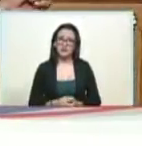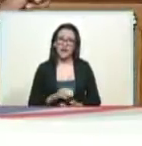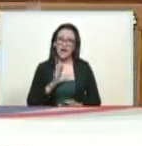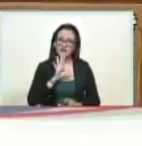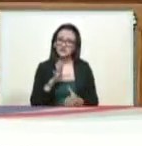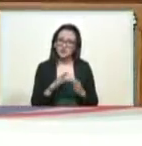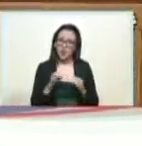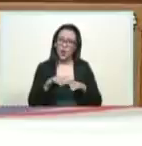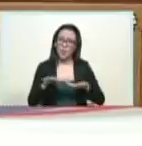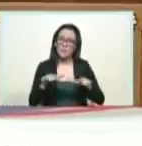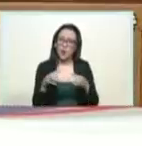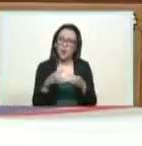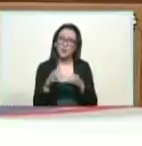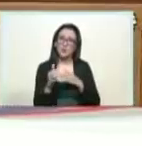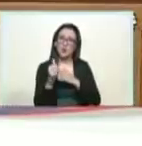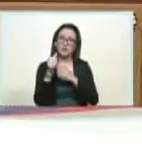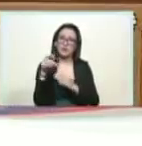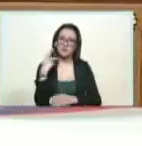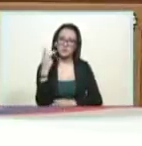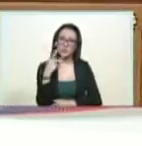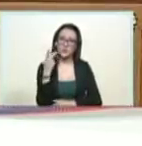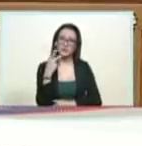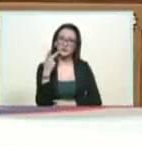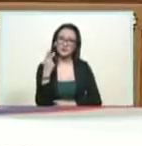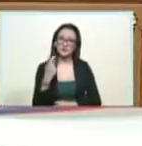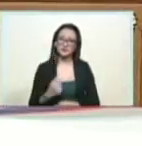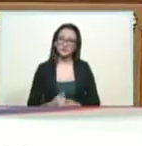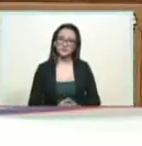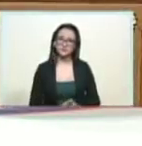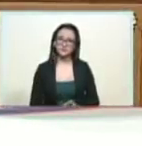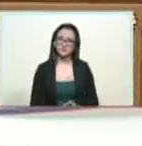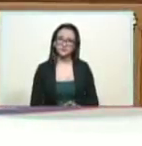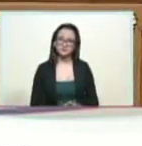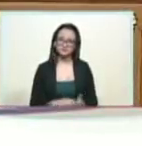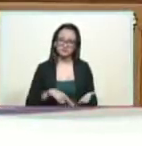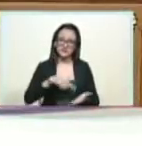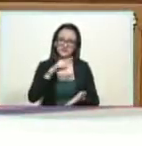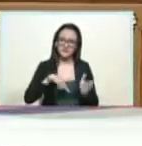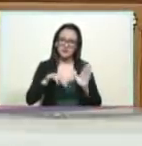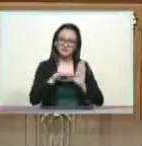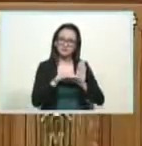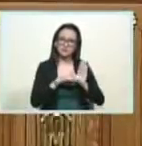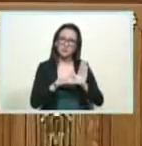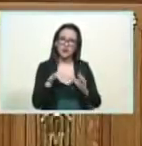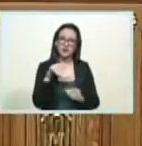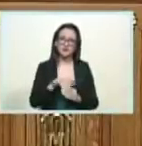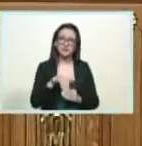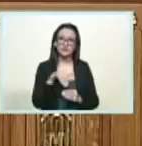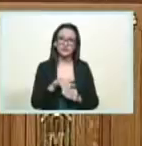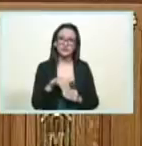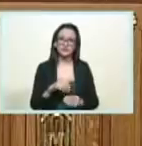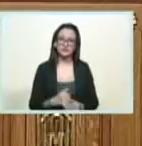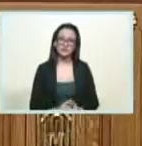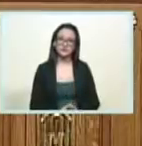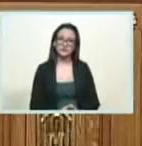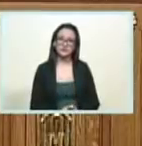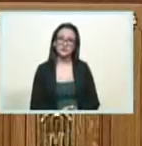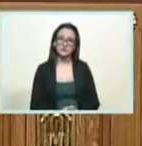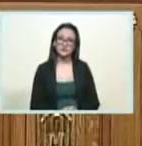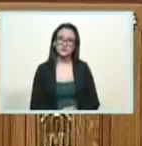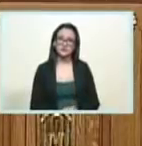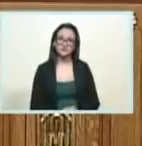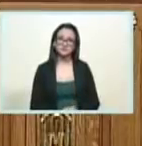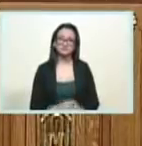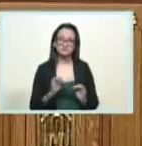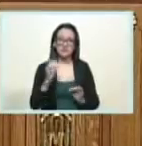fuimos convocados, un grupo de líderes políticos, a firmar garantías electorales. Se